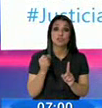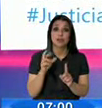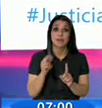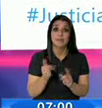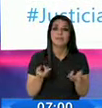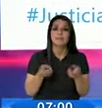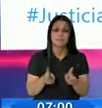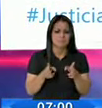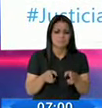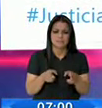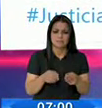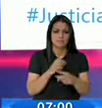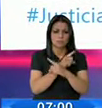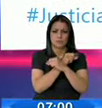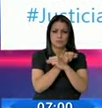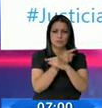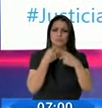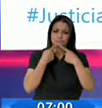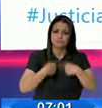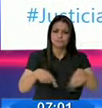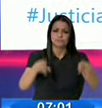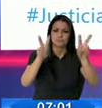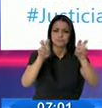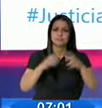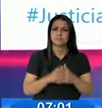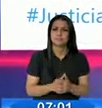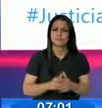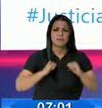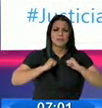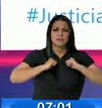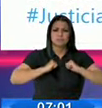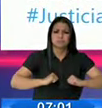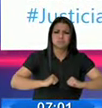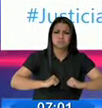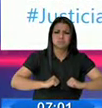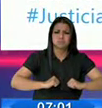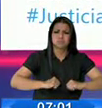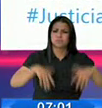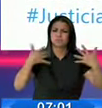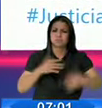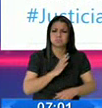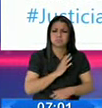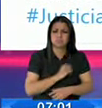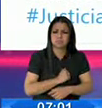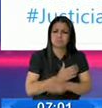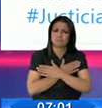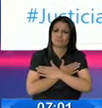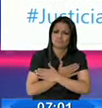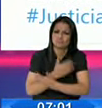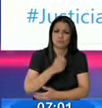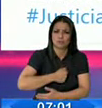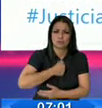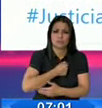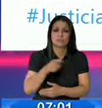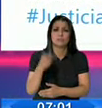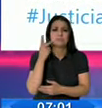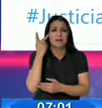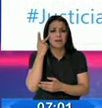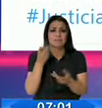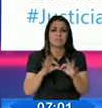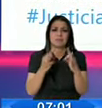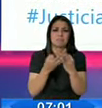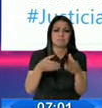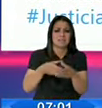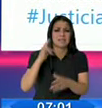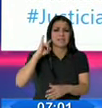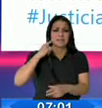utilizando la misma red social, expresó: tristeza absoluta, mi más sentido pésame a los padres y familiares de Emilia. Noticia